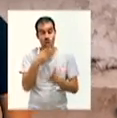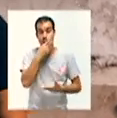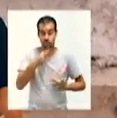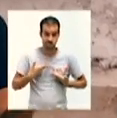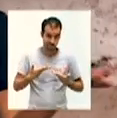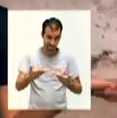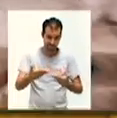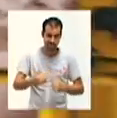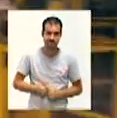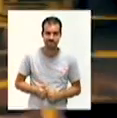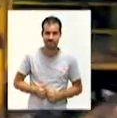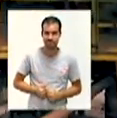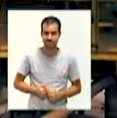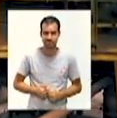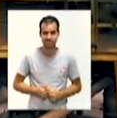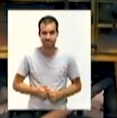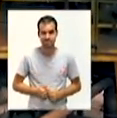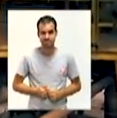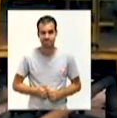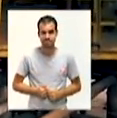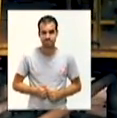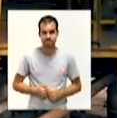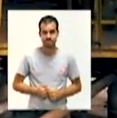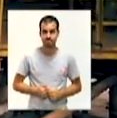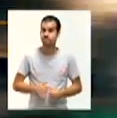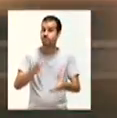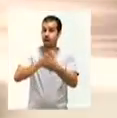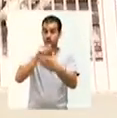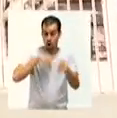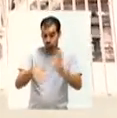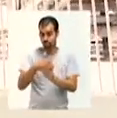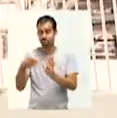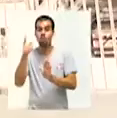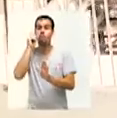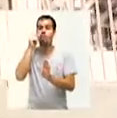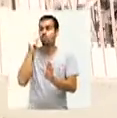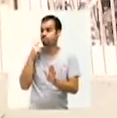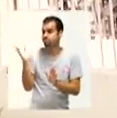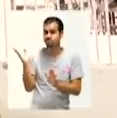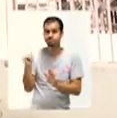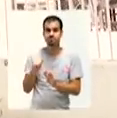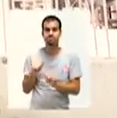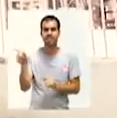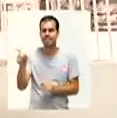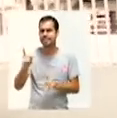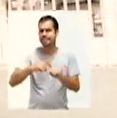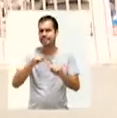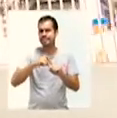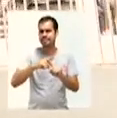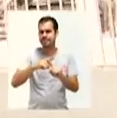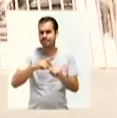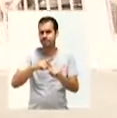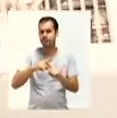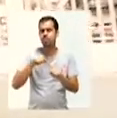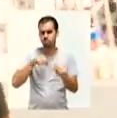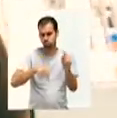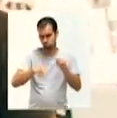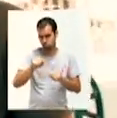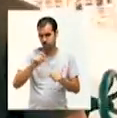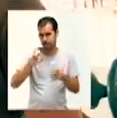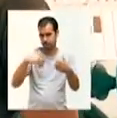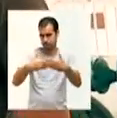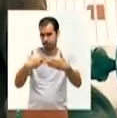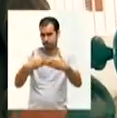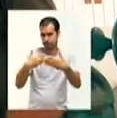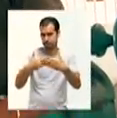con nosotros disfrutando de la tarde de hoy en Jóvenes por la Vida. Amigos, en este momento converso con el ingeniero José Luis Álvarez, él es